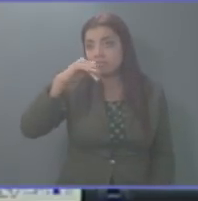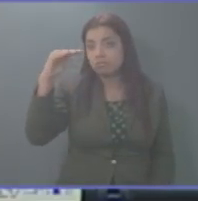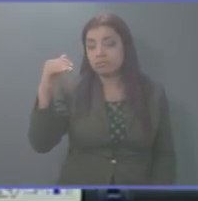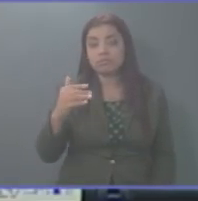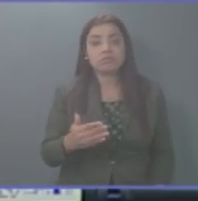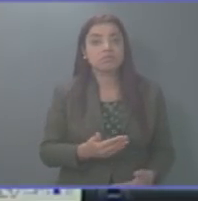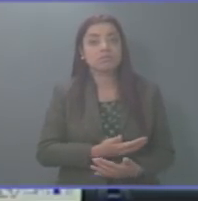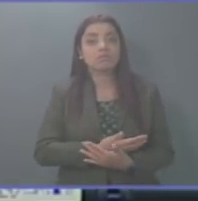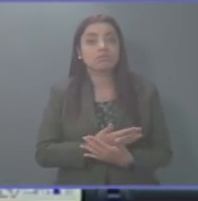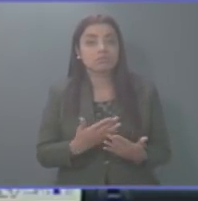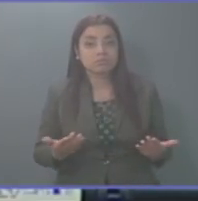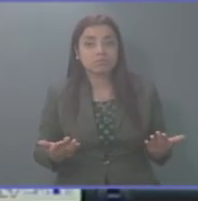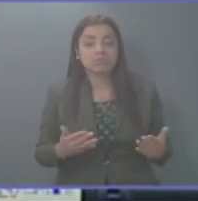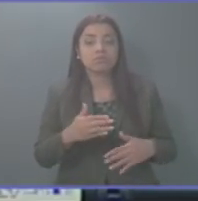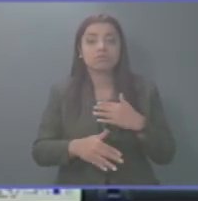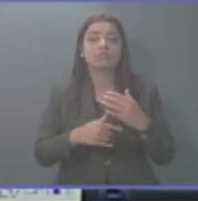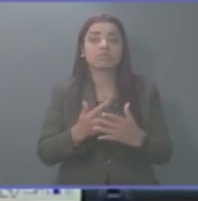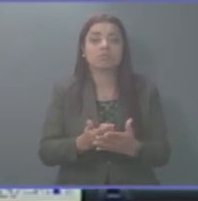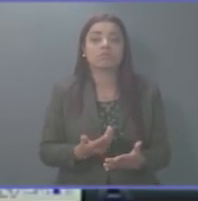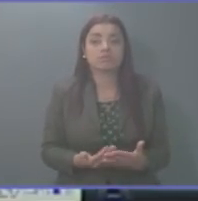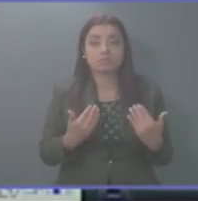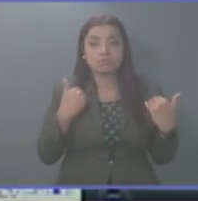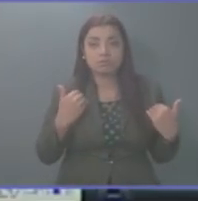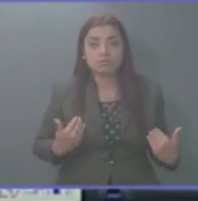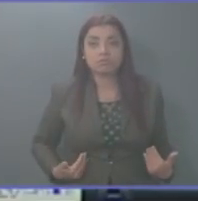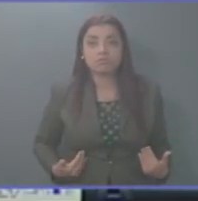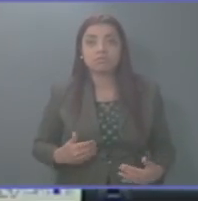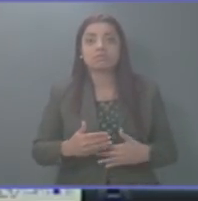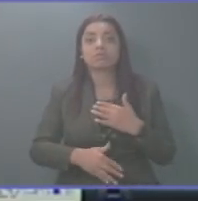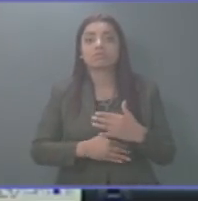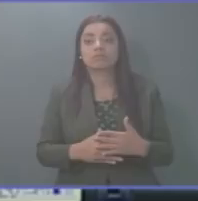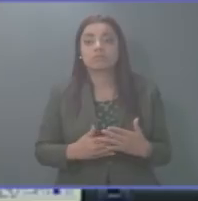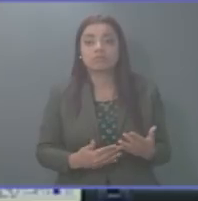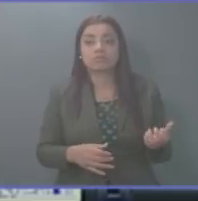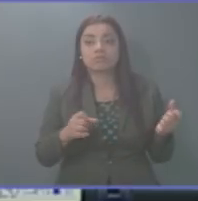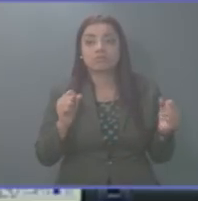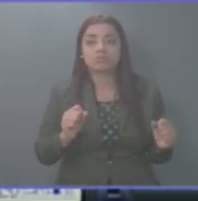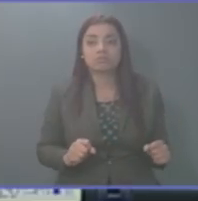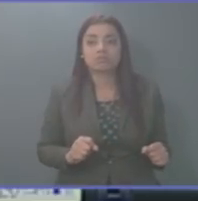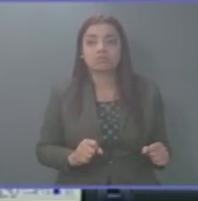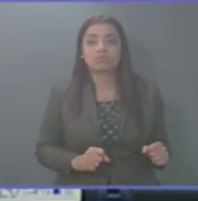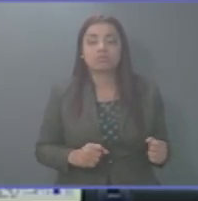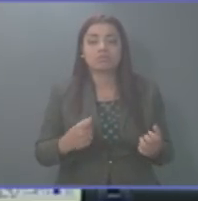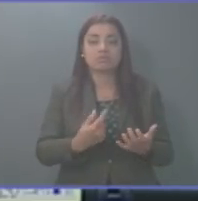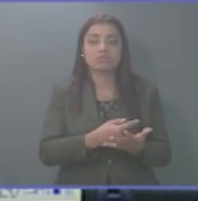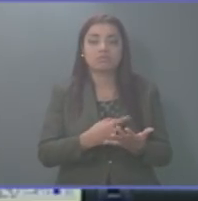¿Acaso no es un derecho no solo adquirido, sino ganado y legítimo?